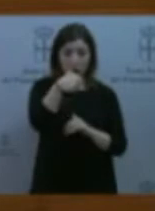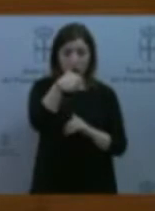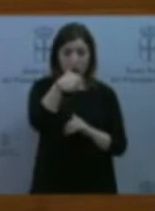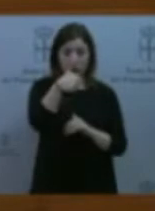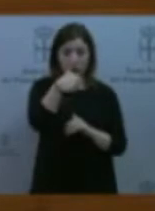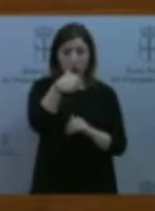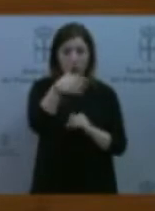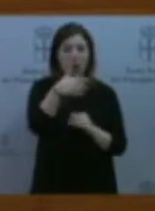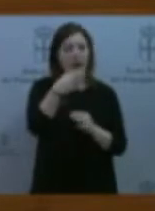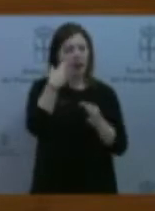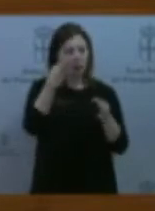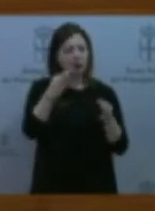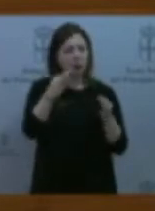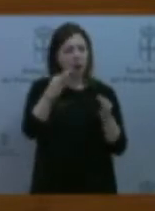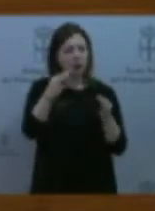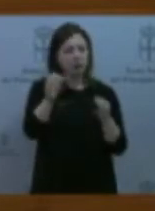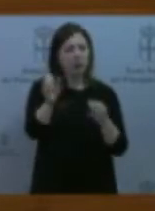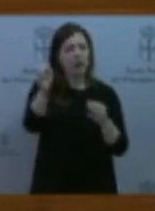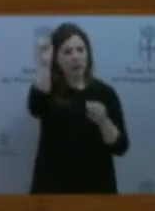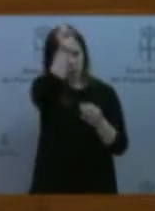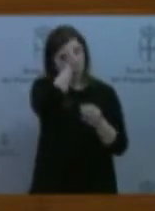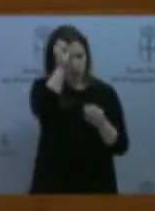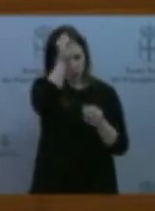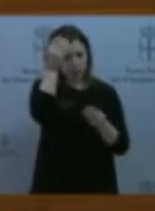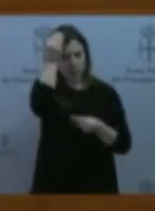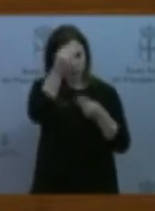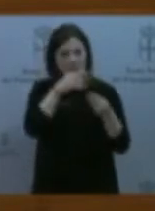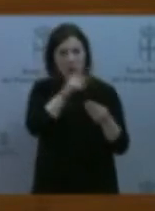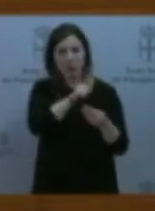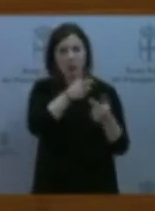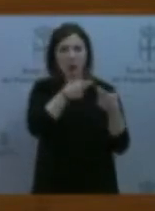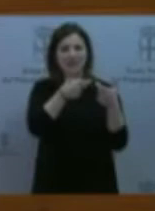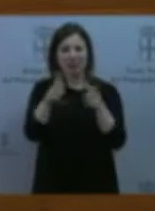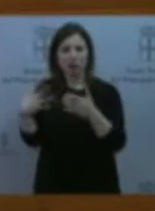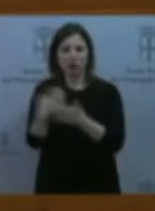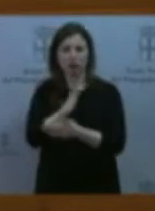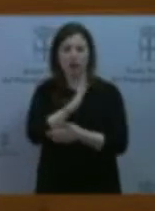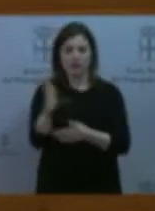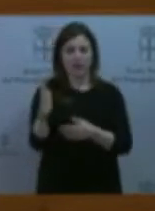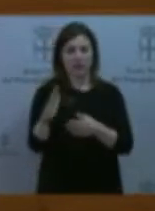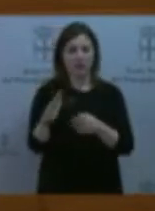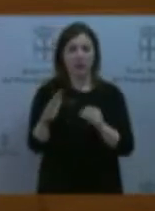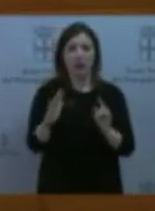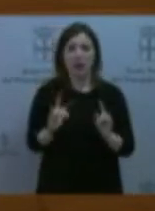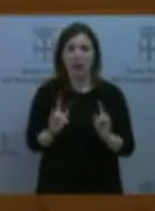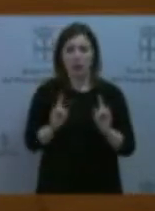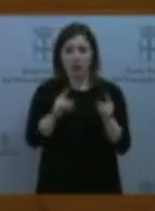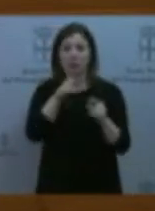sectores afectados por los incendios forestales, para su biodiversidad, para la conservación de su biodiversidad y